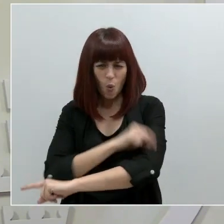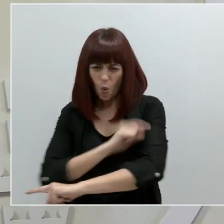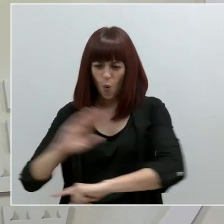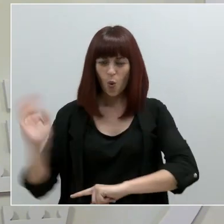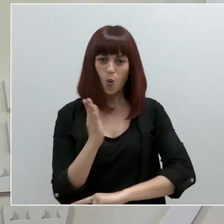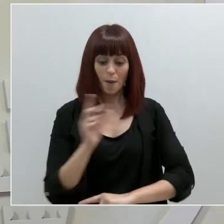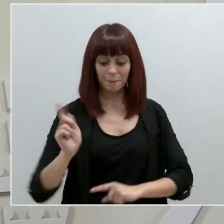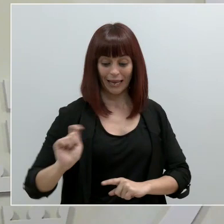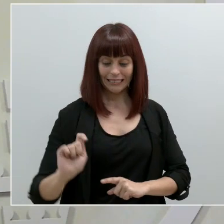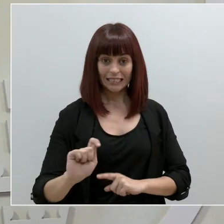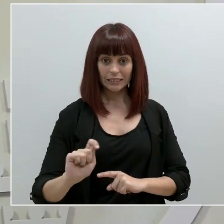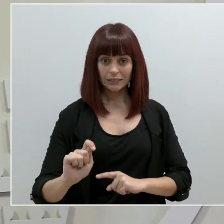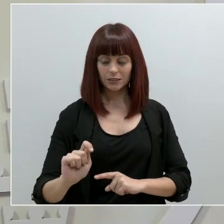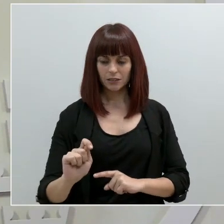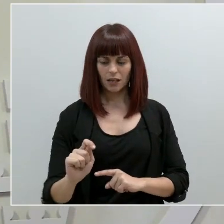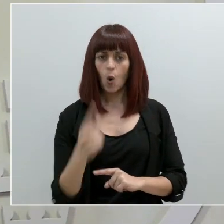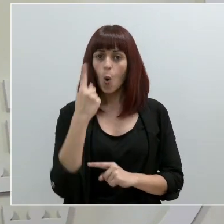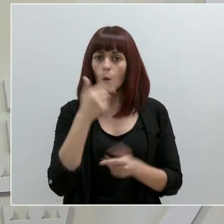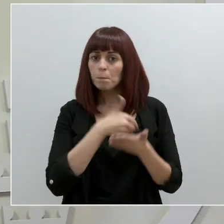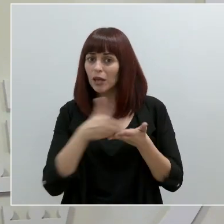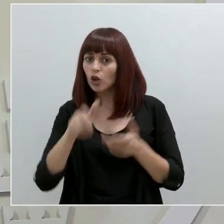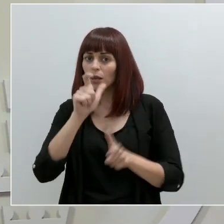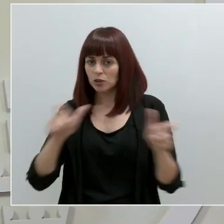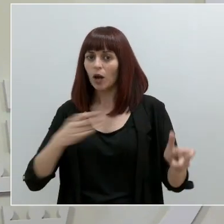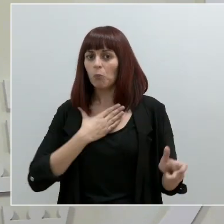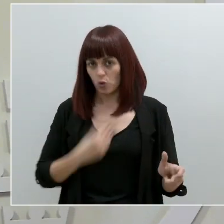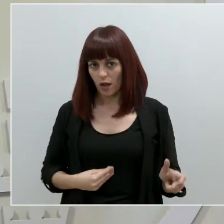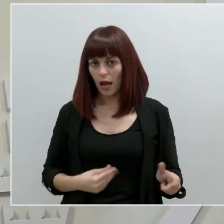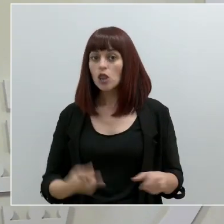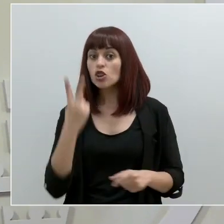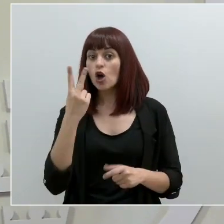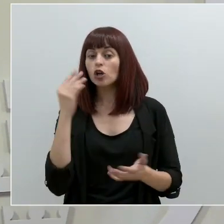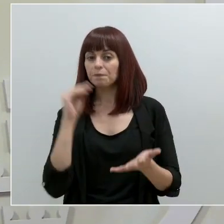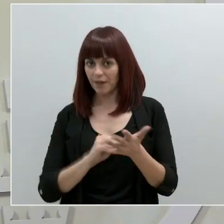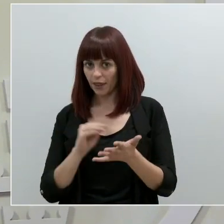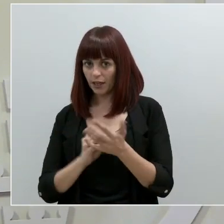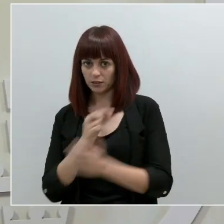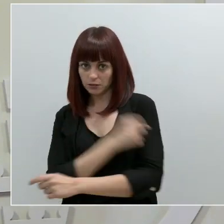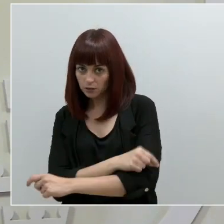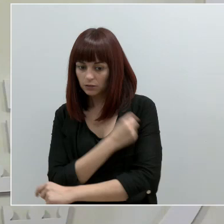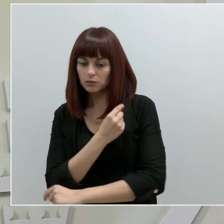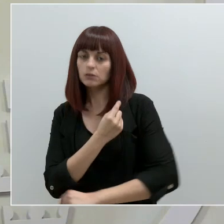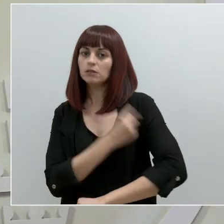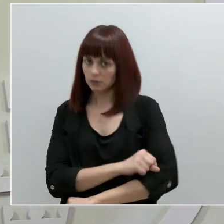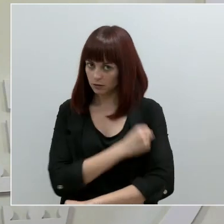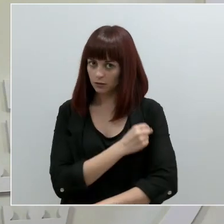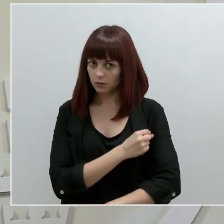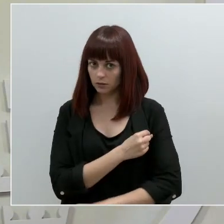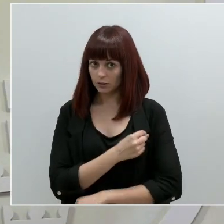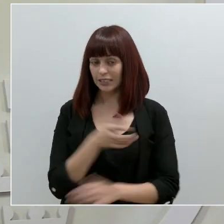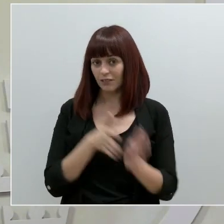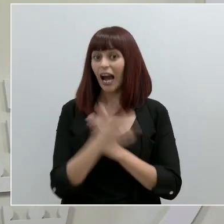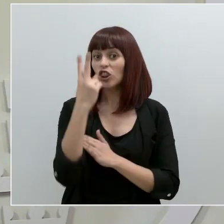los próximos meses a más de 1 millón de murcianos, con 2 dosis que van a ser 2 millones de